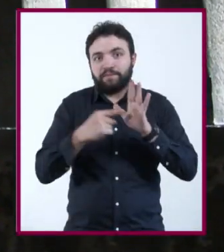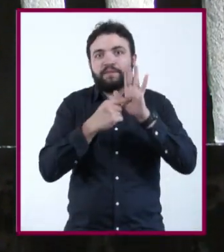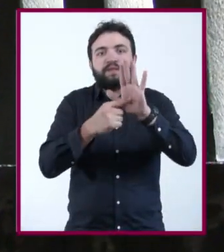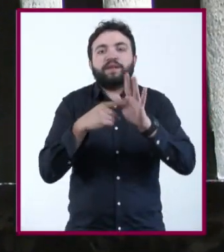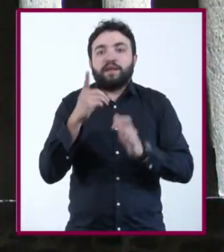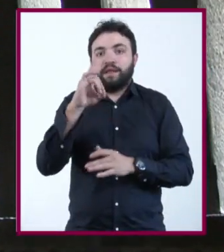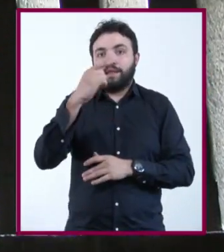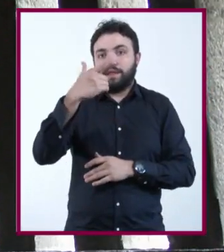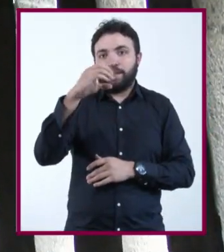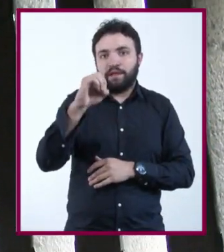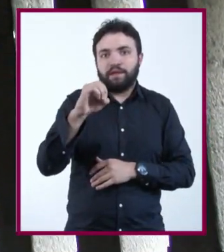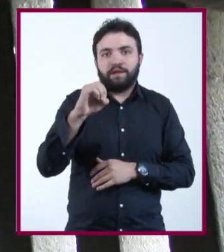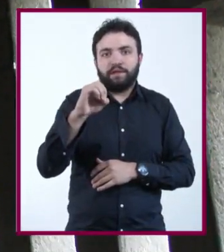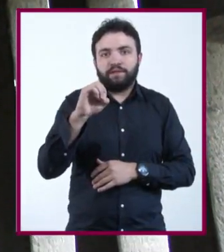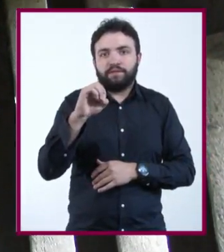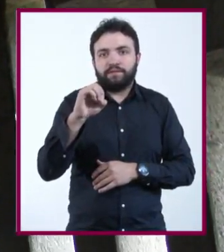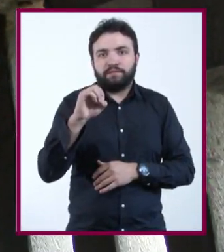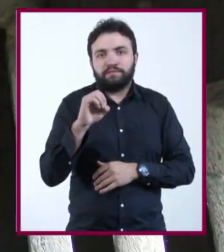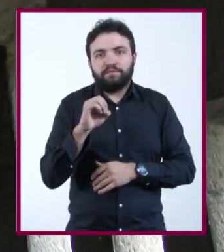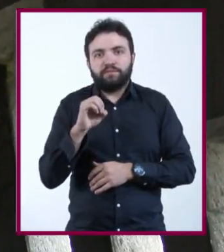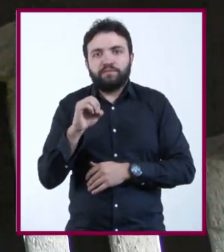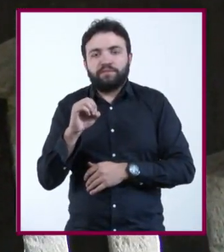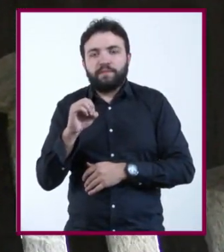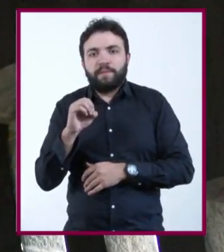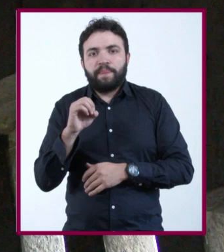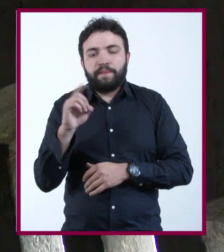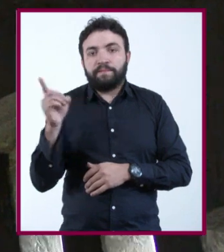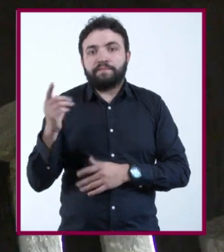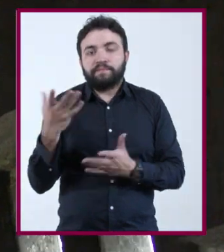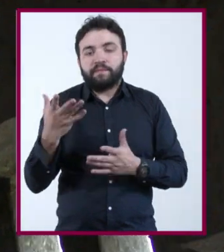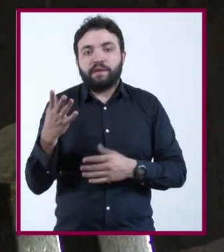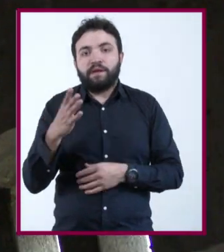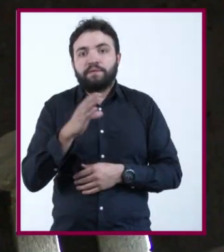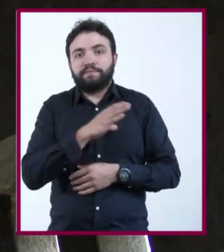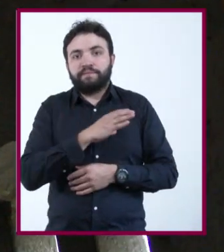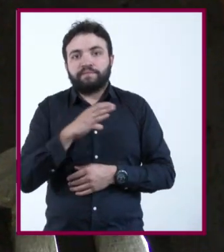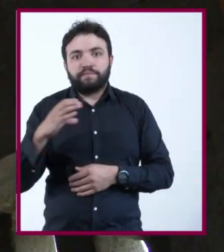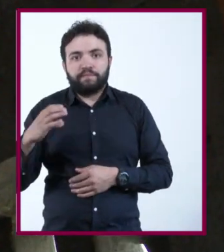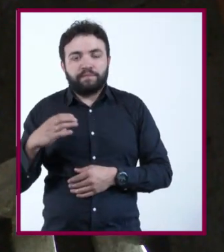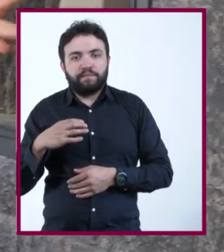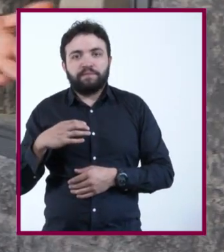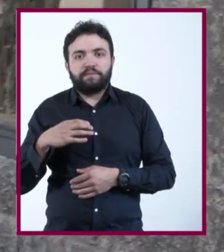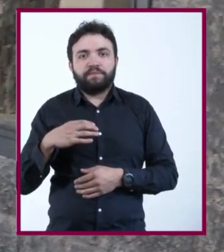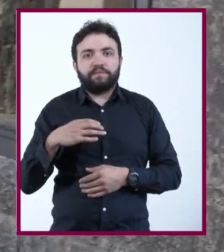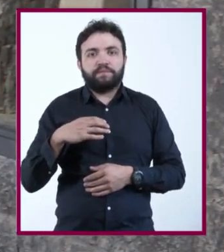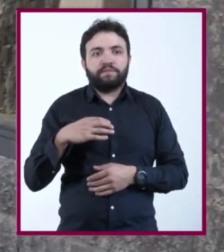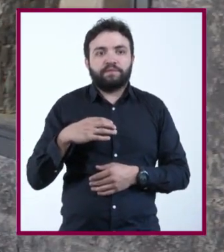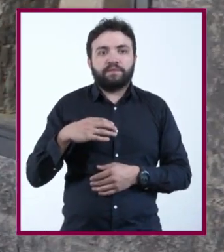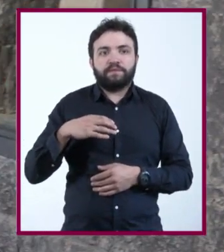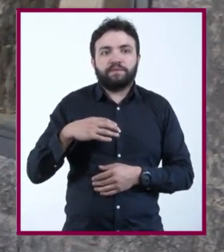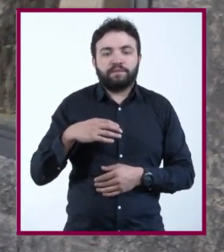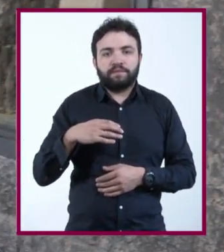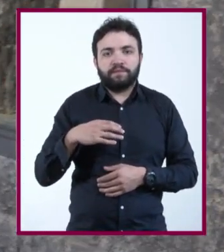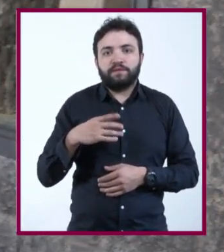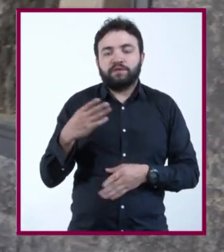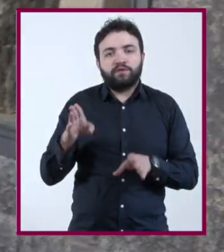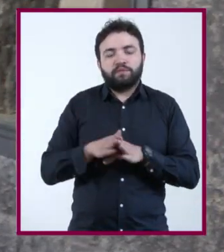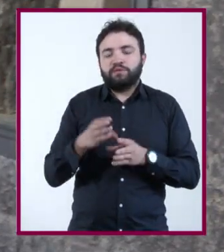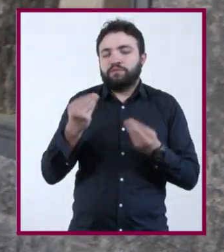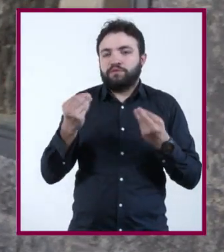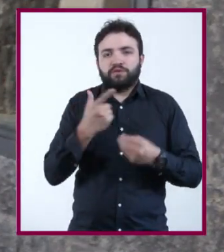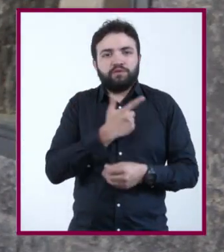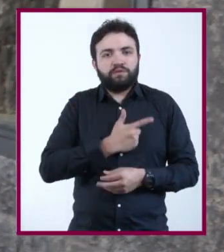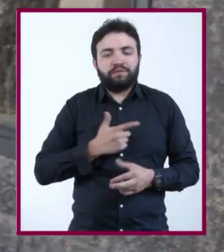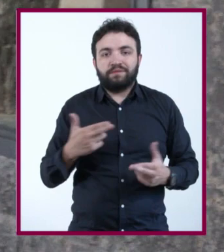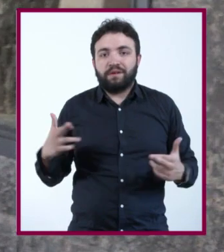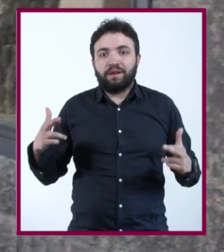Es importante mencionar, Diego no era un católico como conocemos un católico en sí, pero